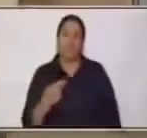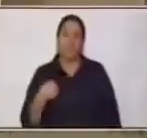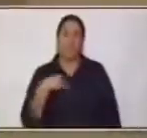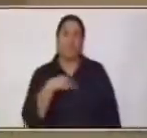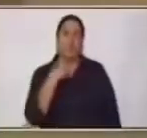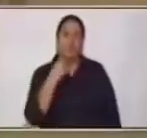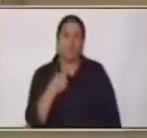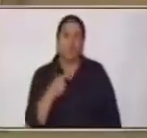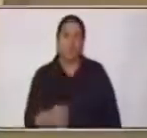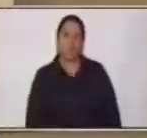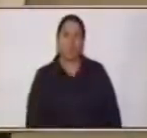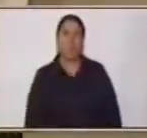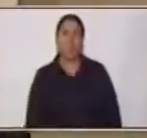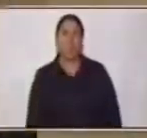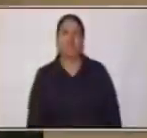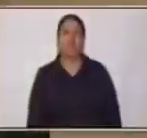respuesta.